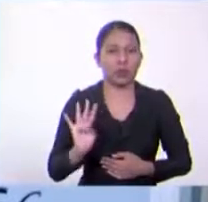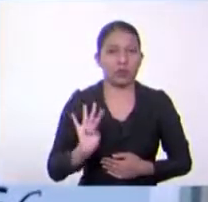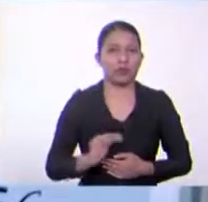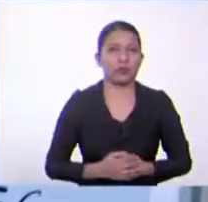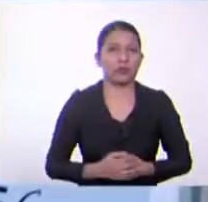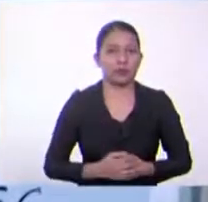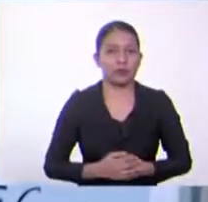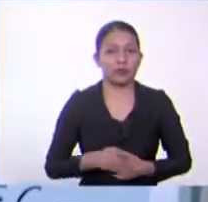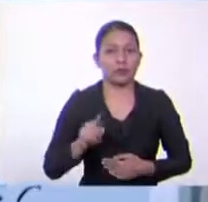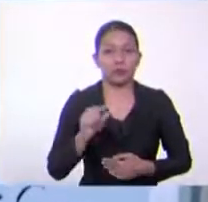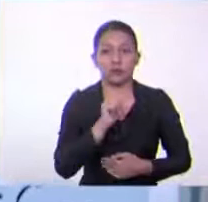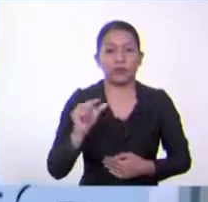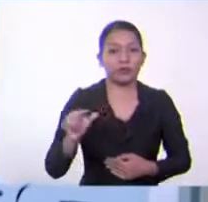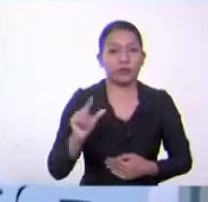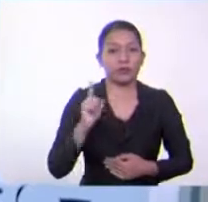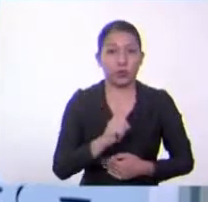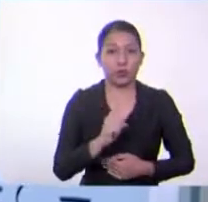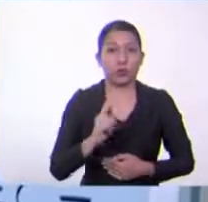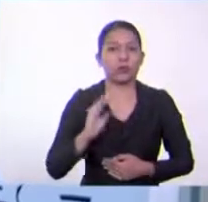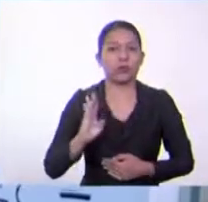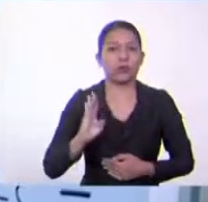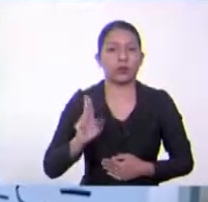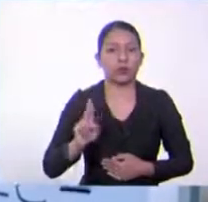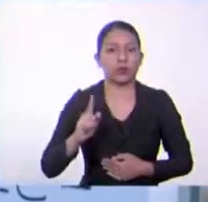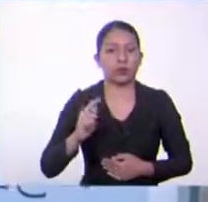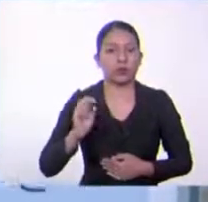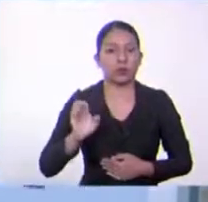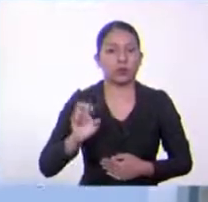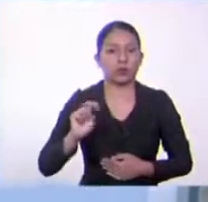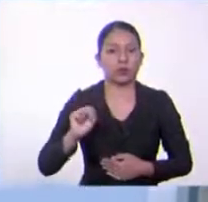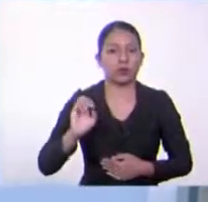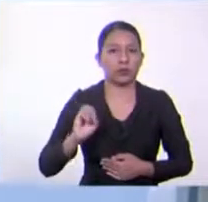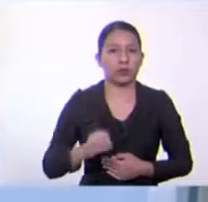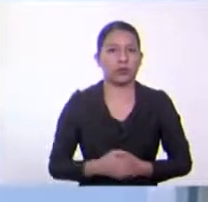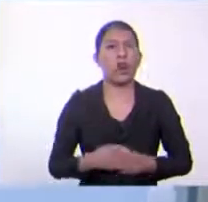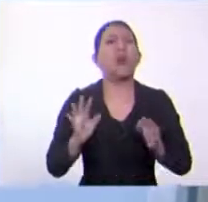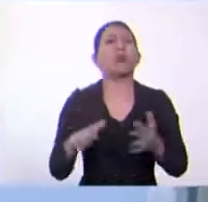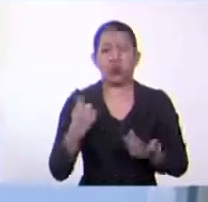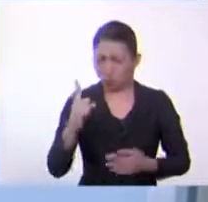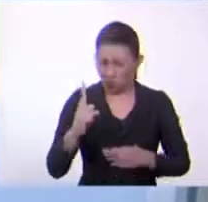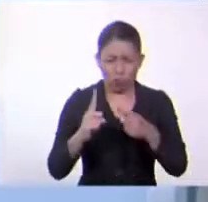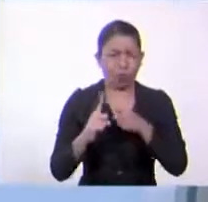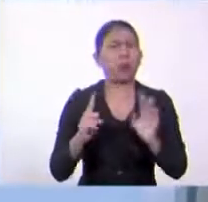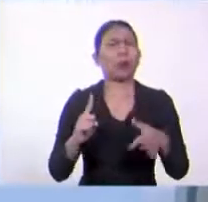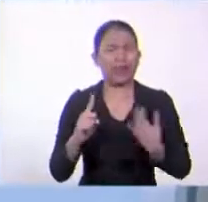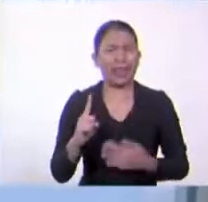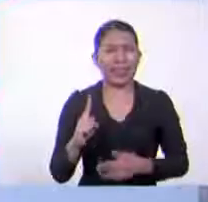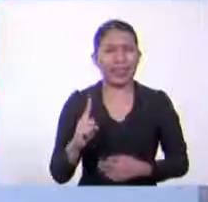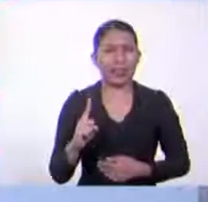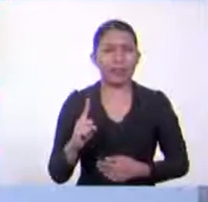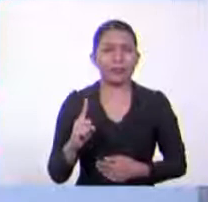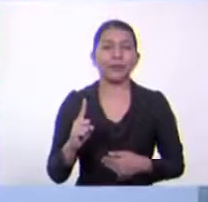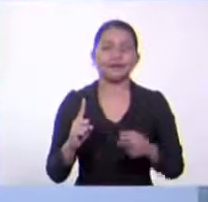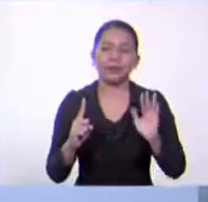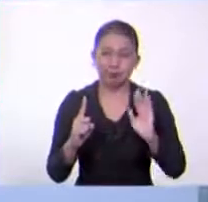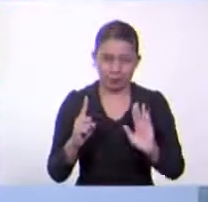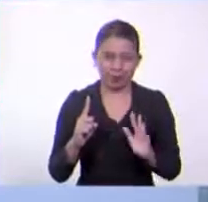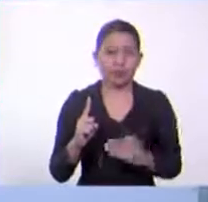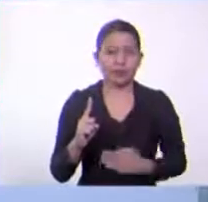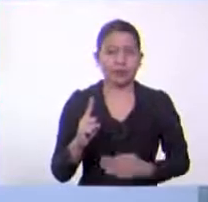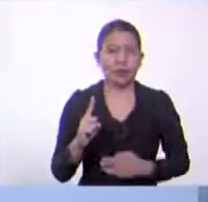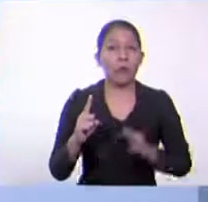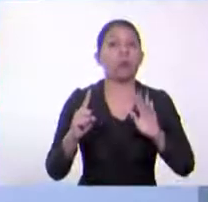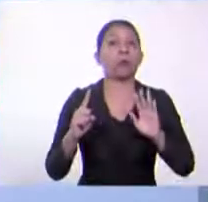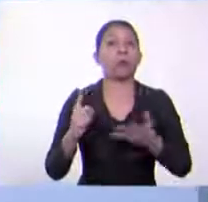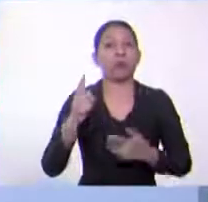Él se llama 1-buteno. ¿Por qué 1? Muy bien, porque el